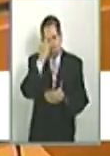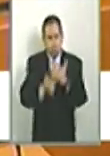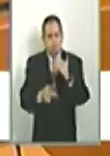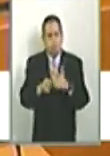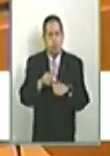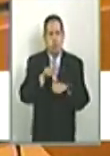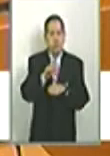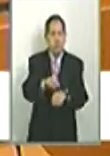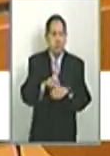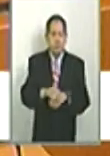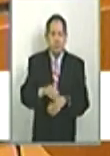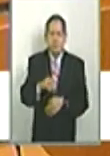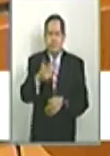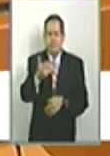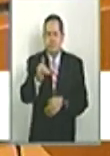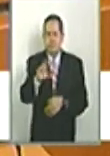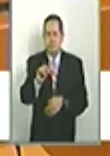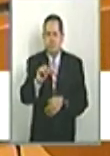de hidrocarburos,